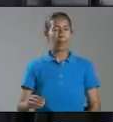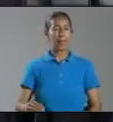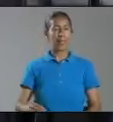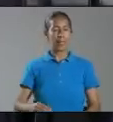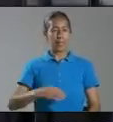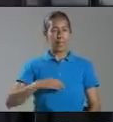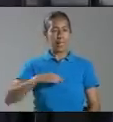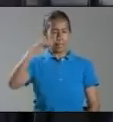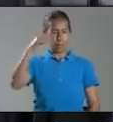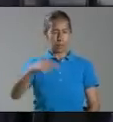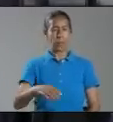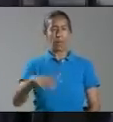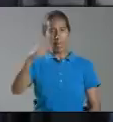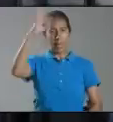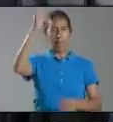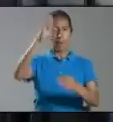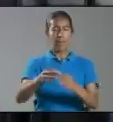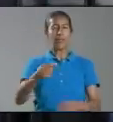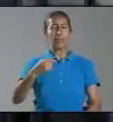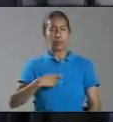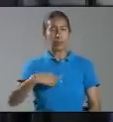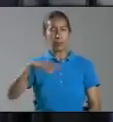soy feicisísimo?